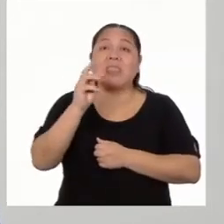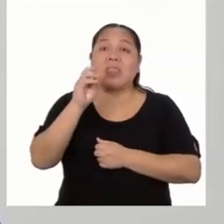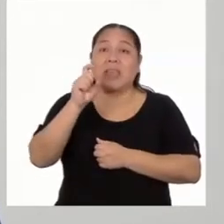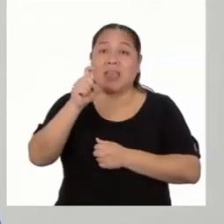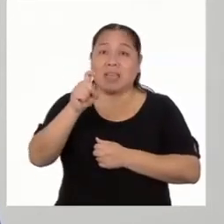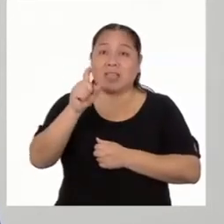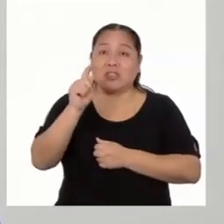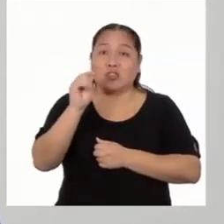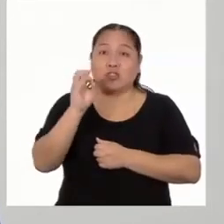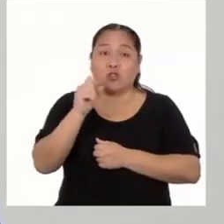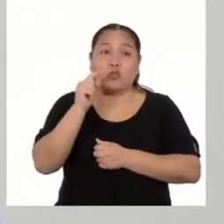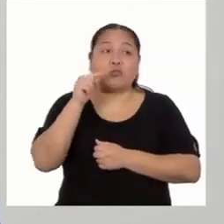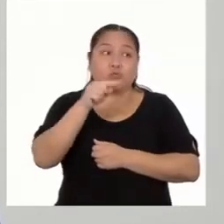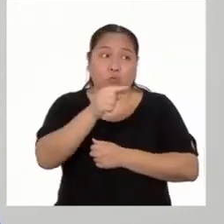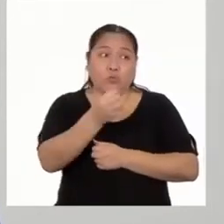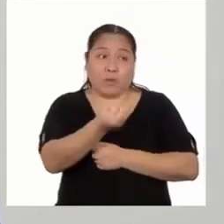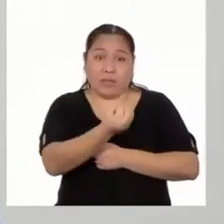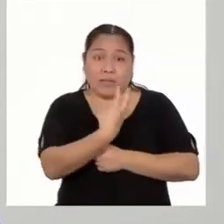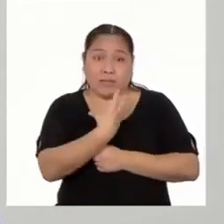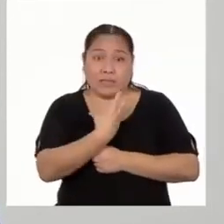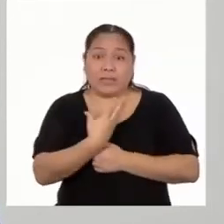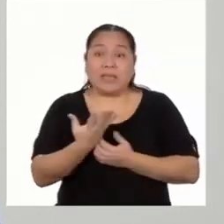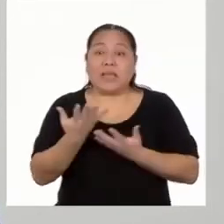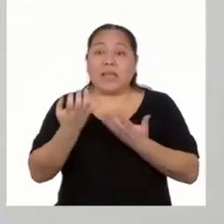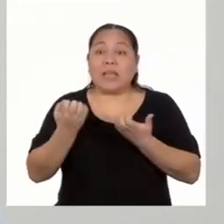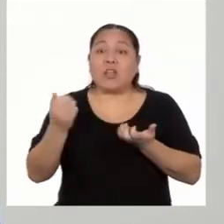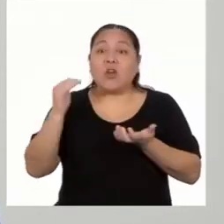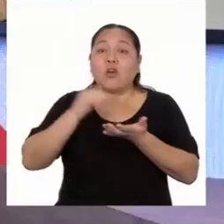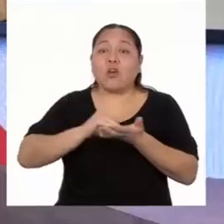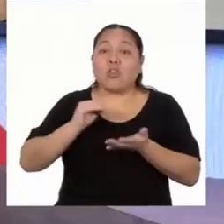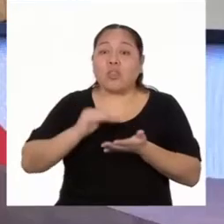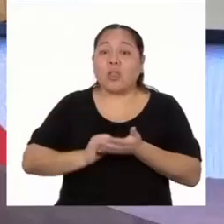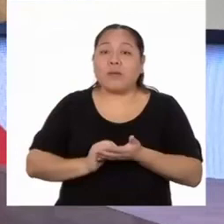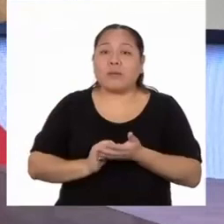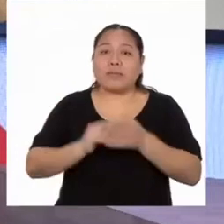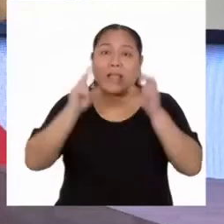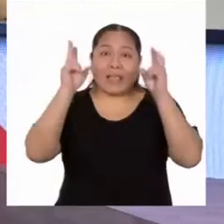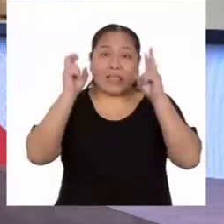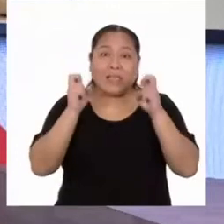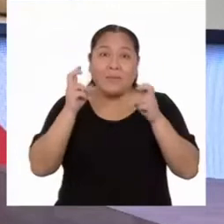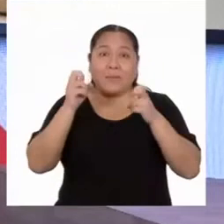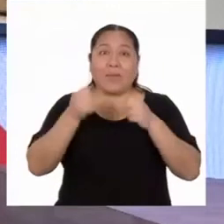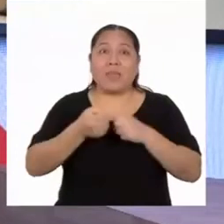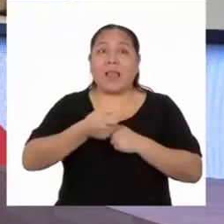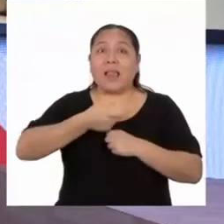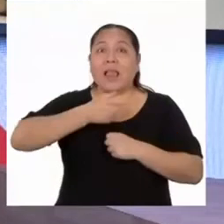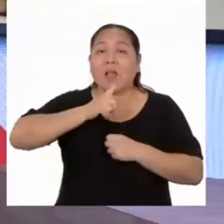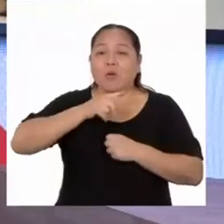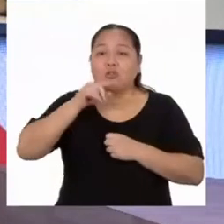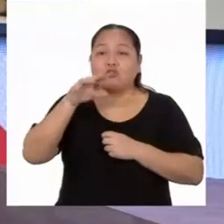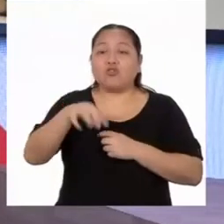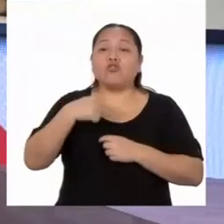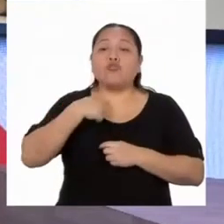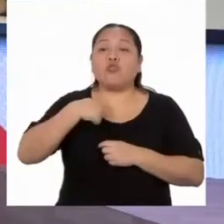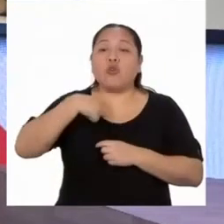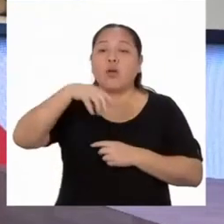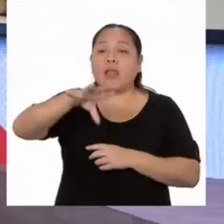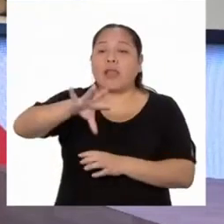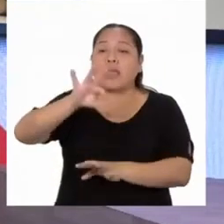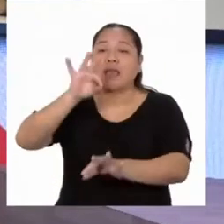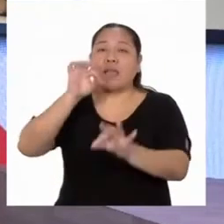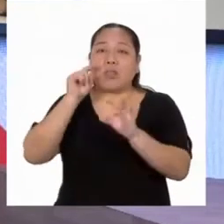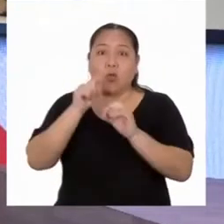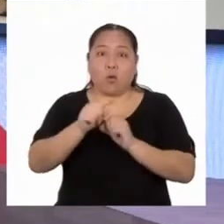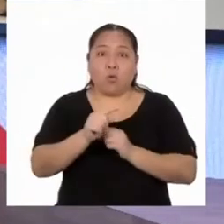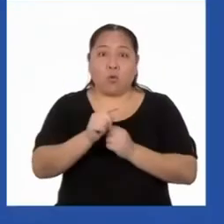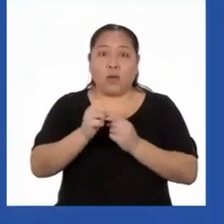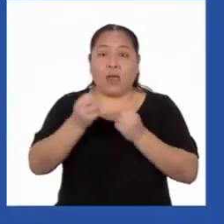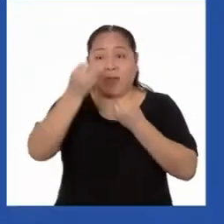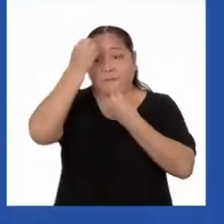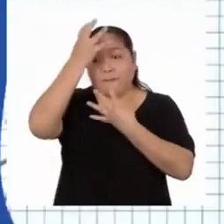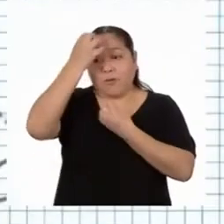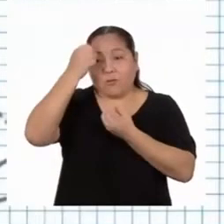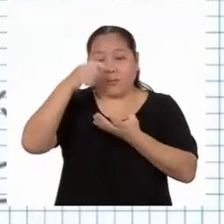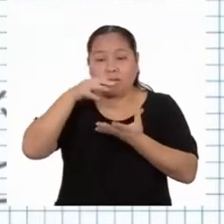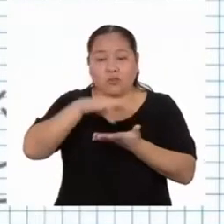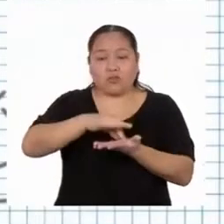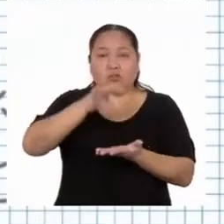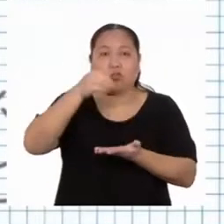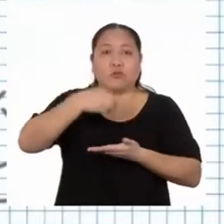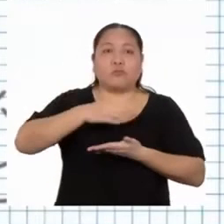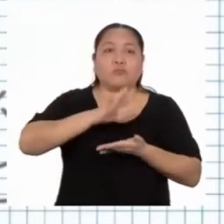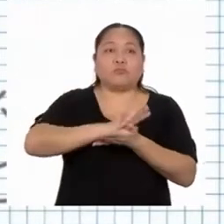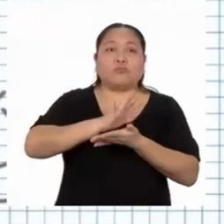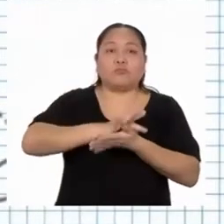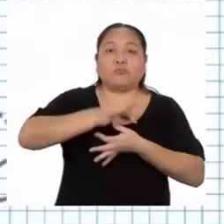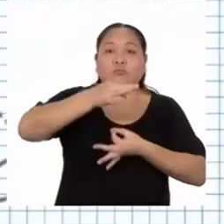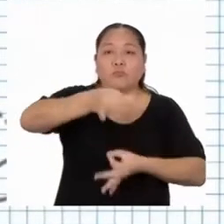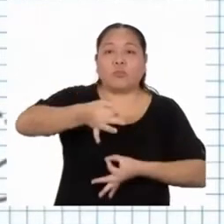querías volver a trabajar con el tema del cuidado del agua, he seleccionado un texto que yo he encontrado en Internet. Es